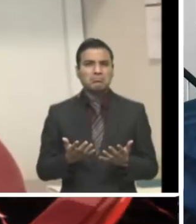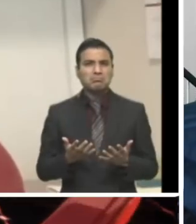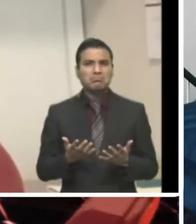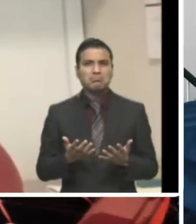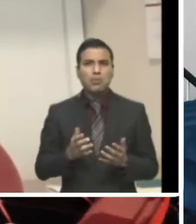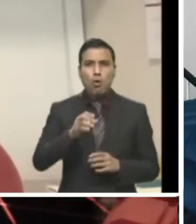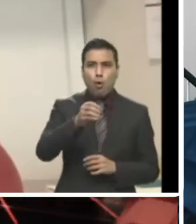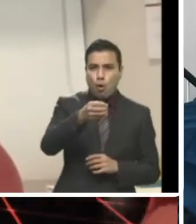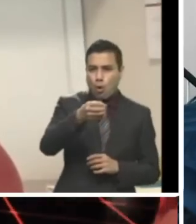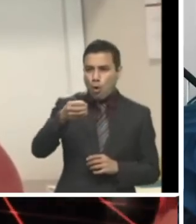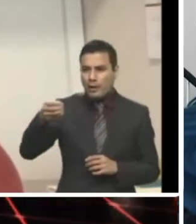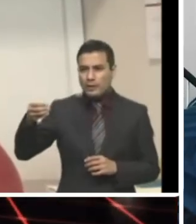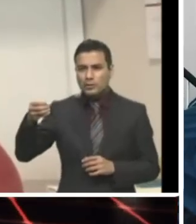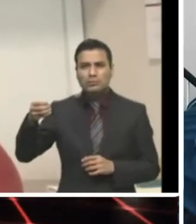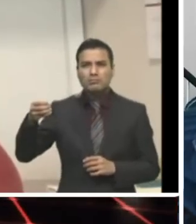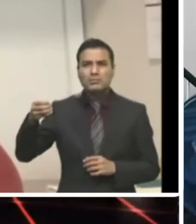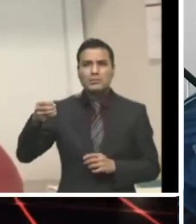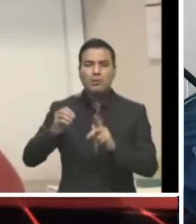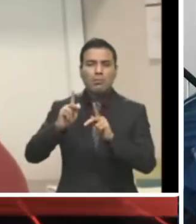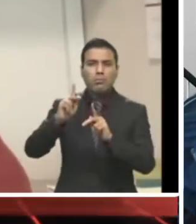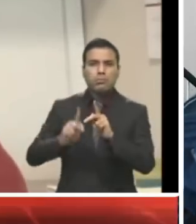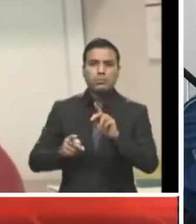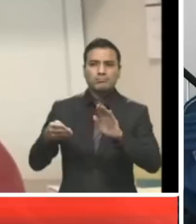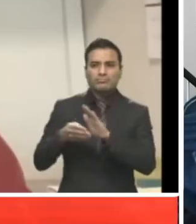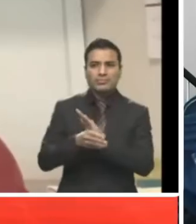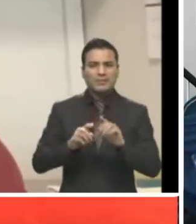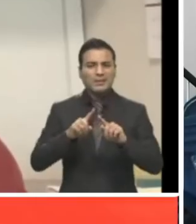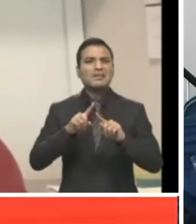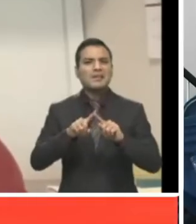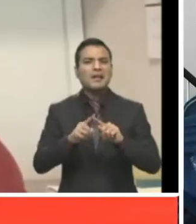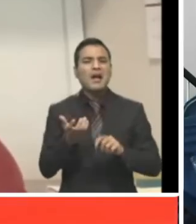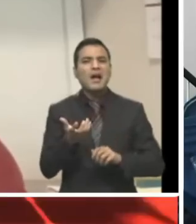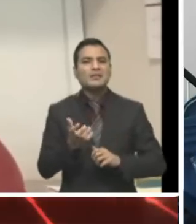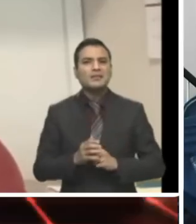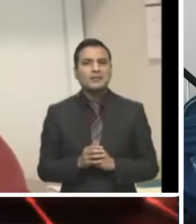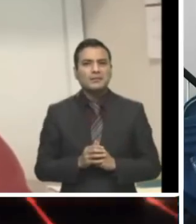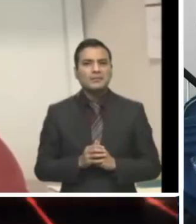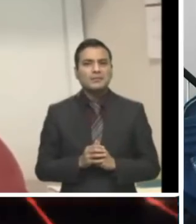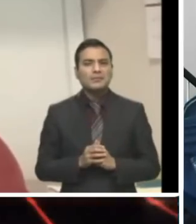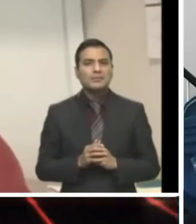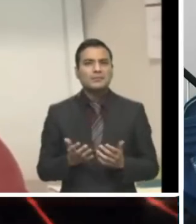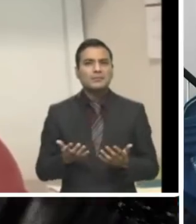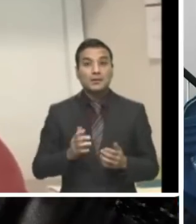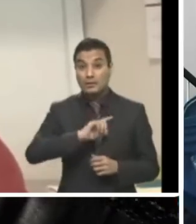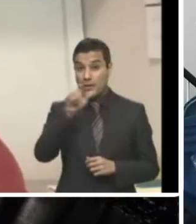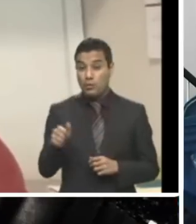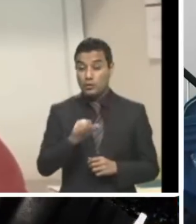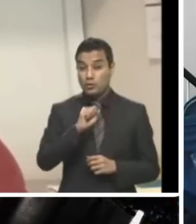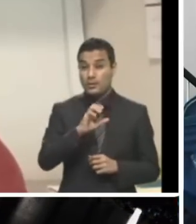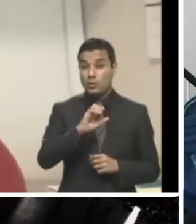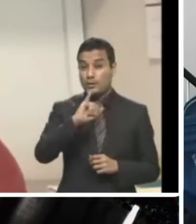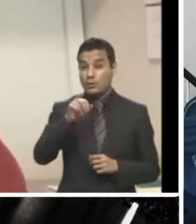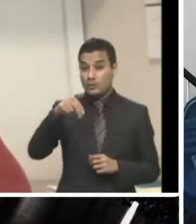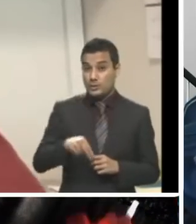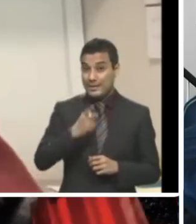organización de ese histórico proceso de revocación de mandato y que finalmente esa determinación no prevaleció por orden de la suprema corte de